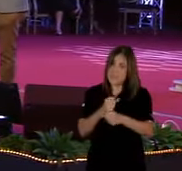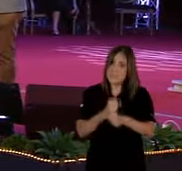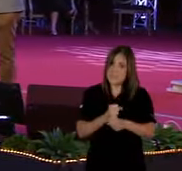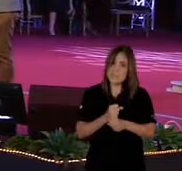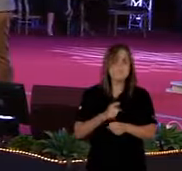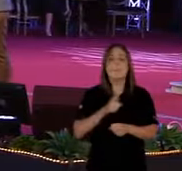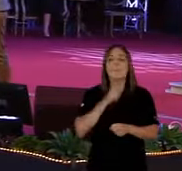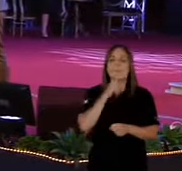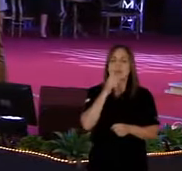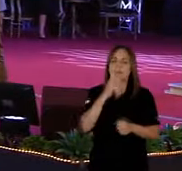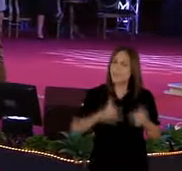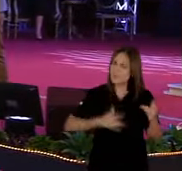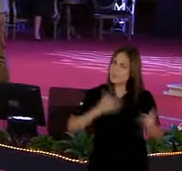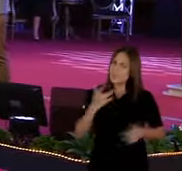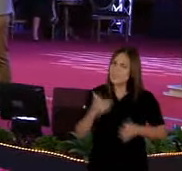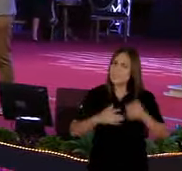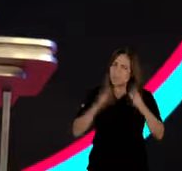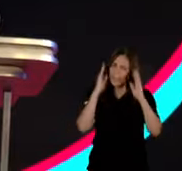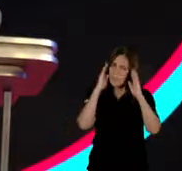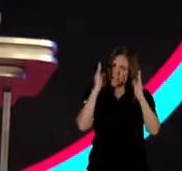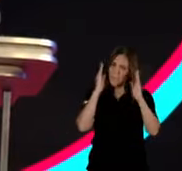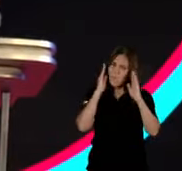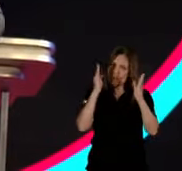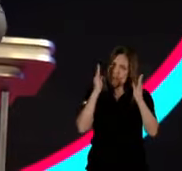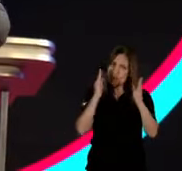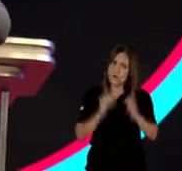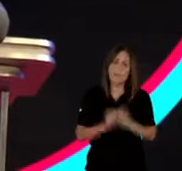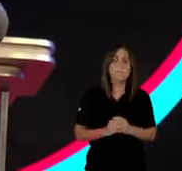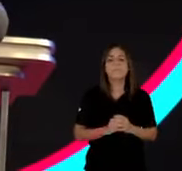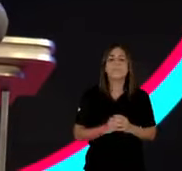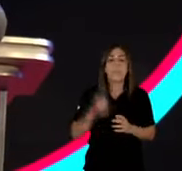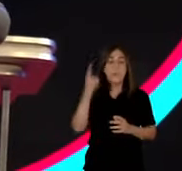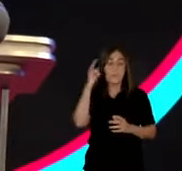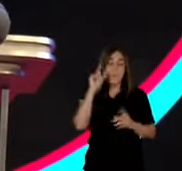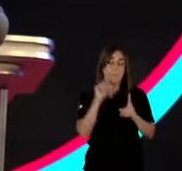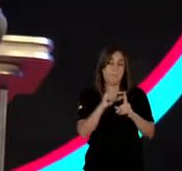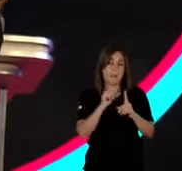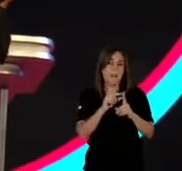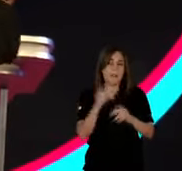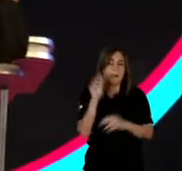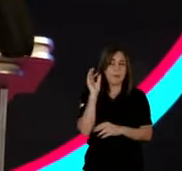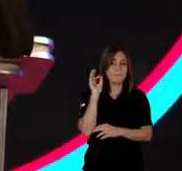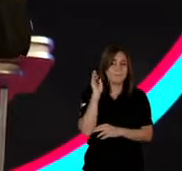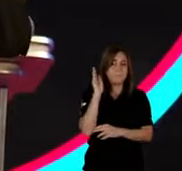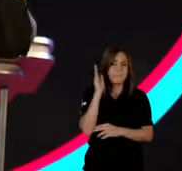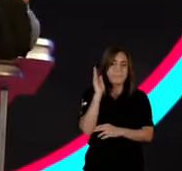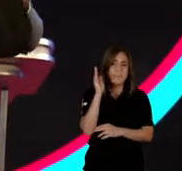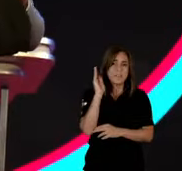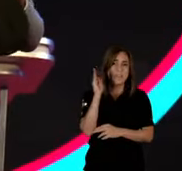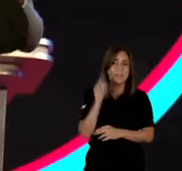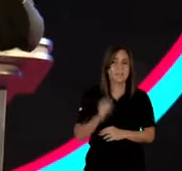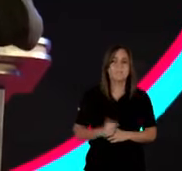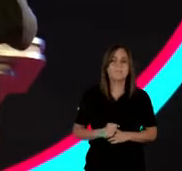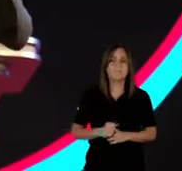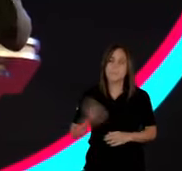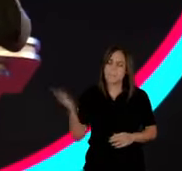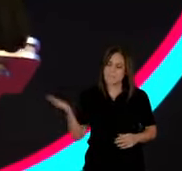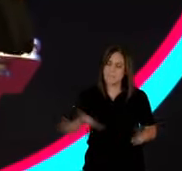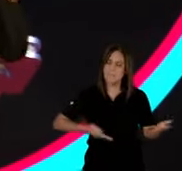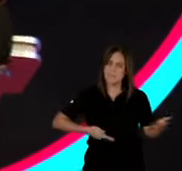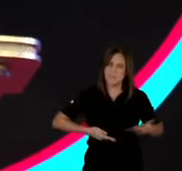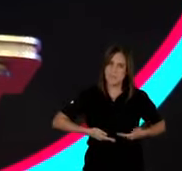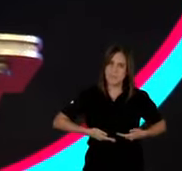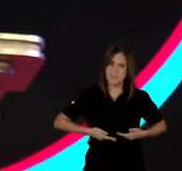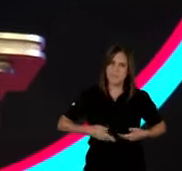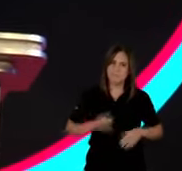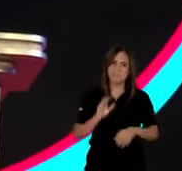necesario a través de la palabra predicada por nuestro apóstol Wanda Rolón. Así que sean bienvenidos a la senda antigua una vez más,